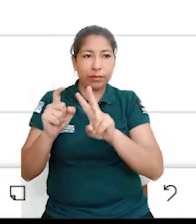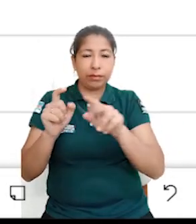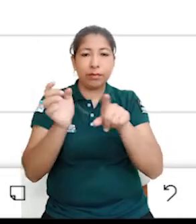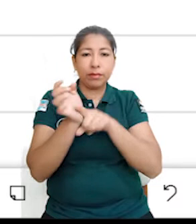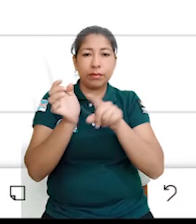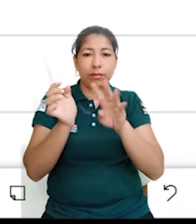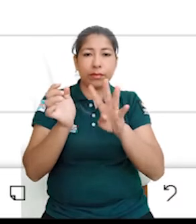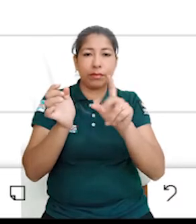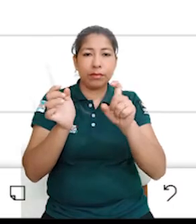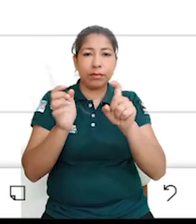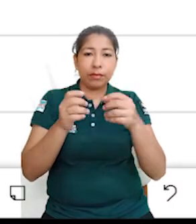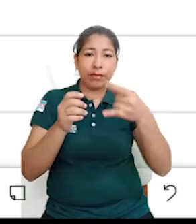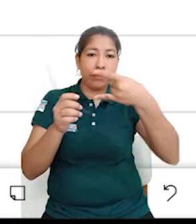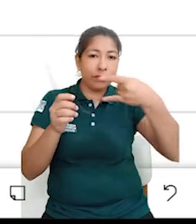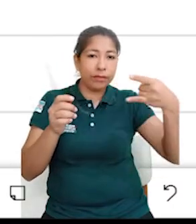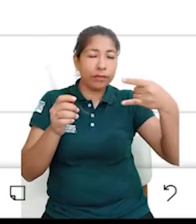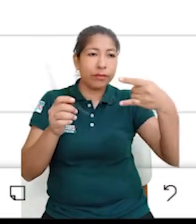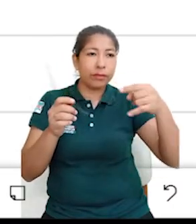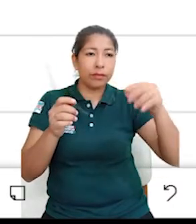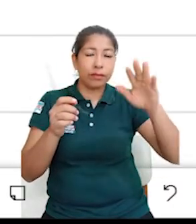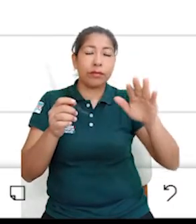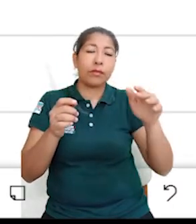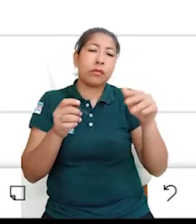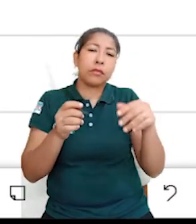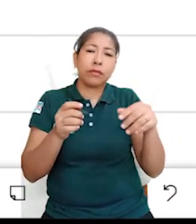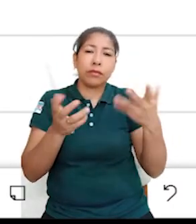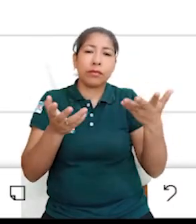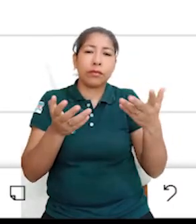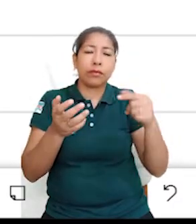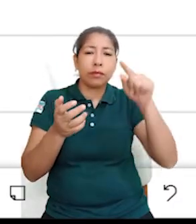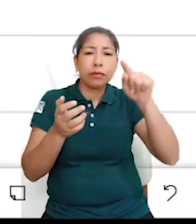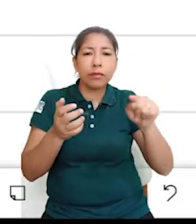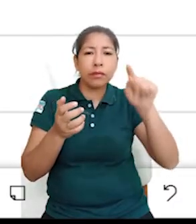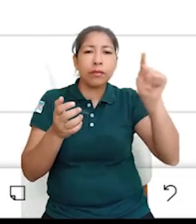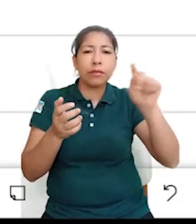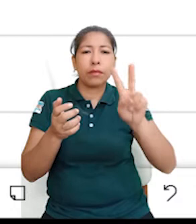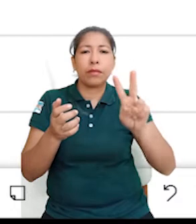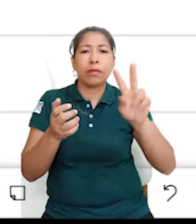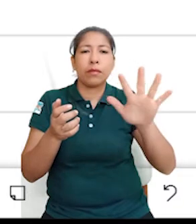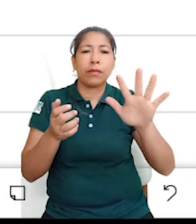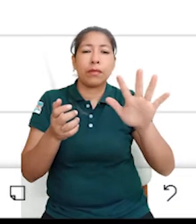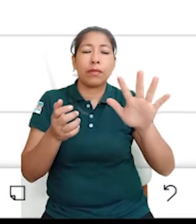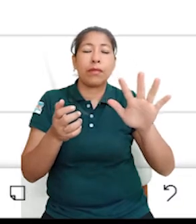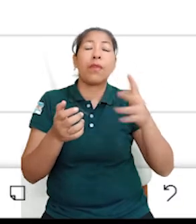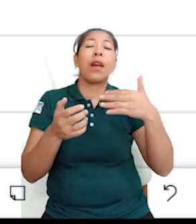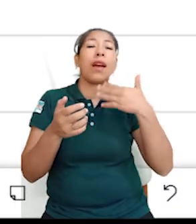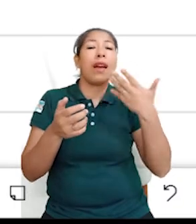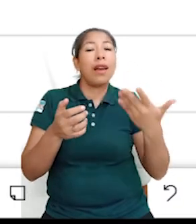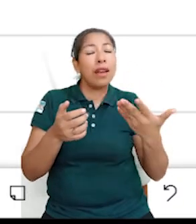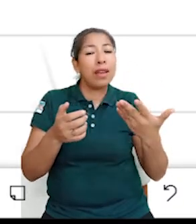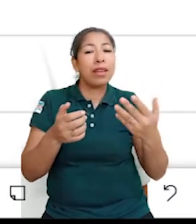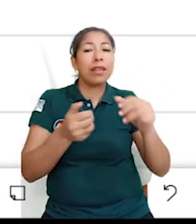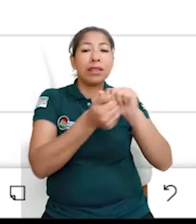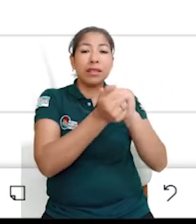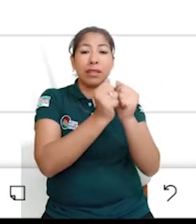en el segundo miembro, la raíz cuadrada de 25 es 5. Tenemos